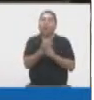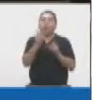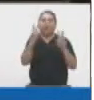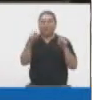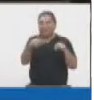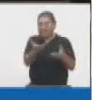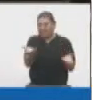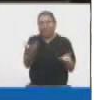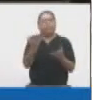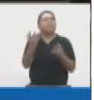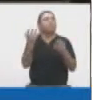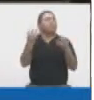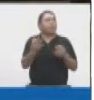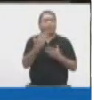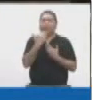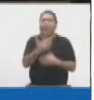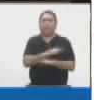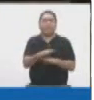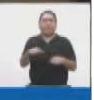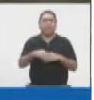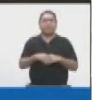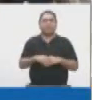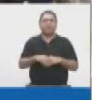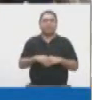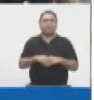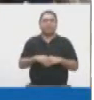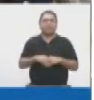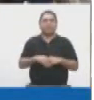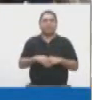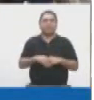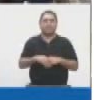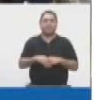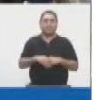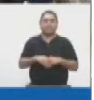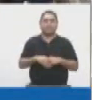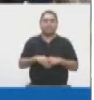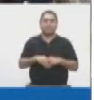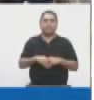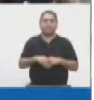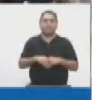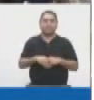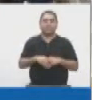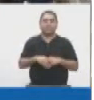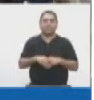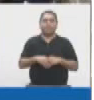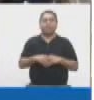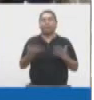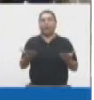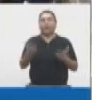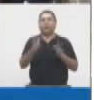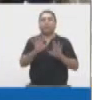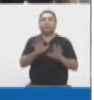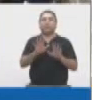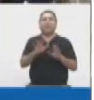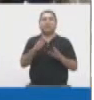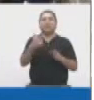congreso eh algunas cuestiones esenciales algo que no me parece del todo bueno no porque indudablemente que se pierde tal vez